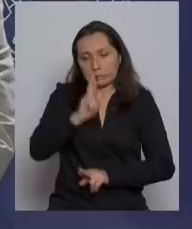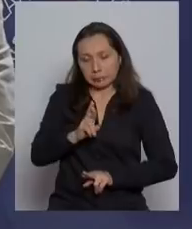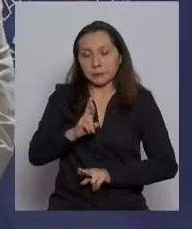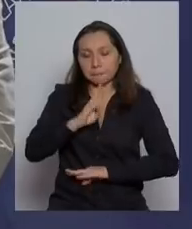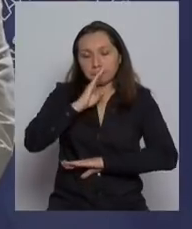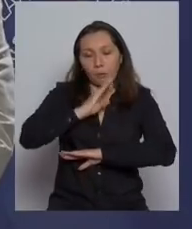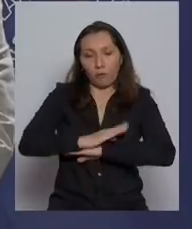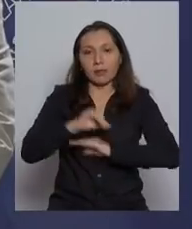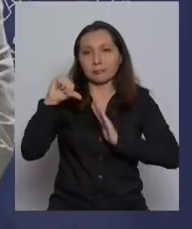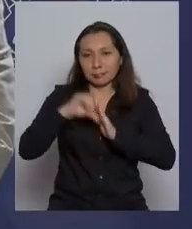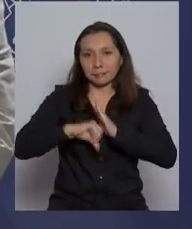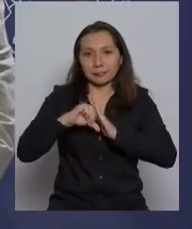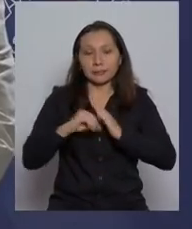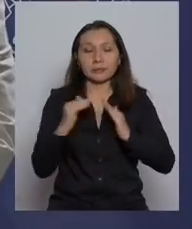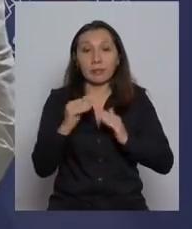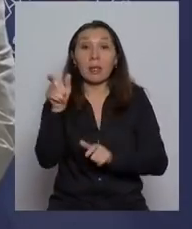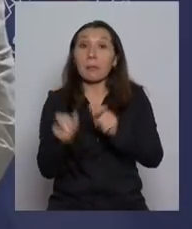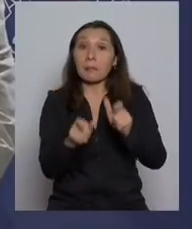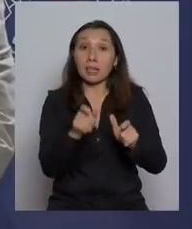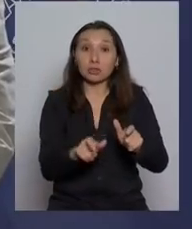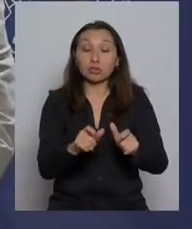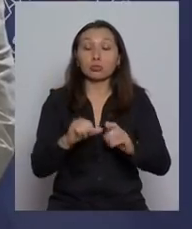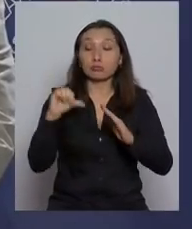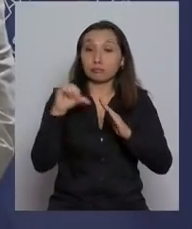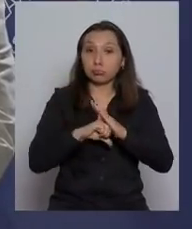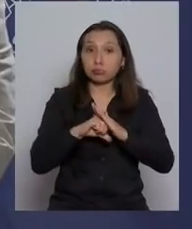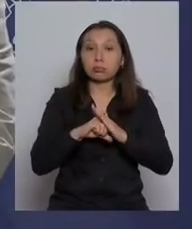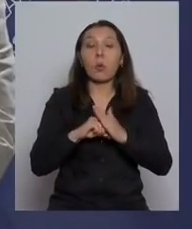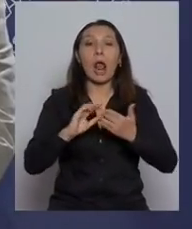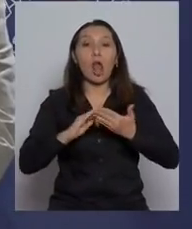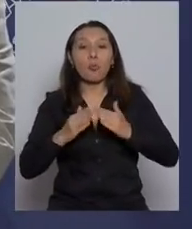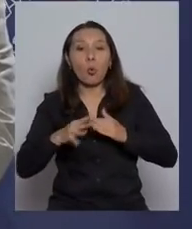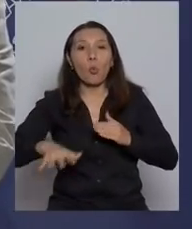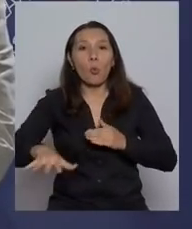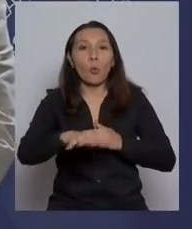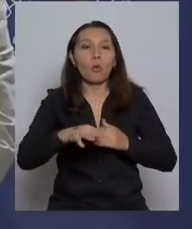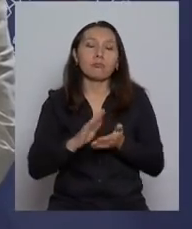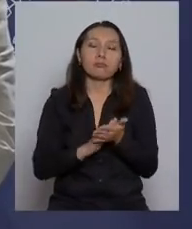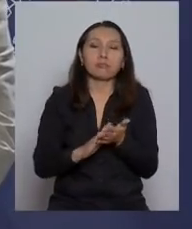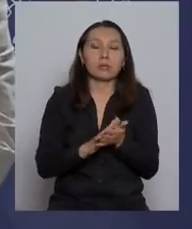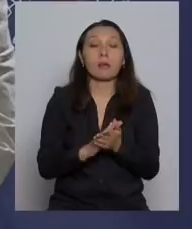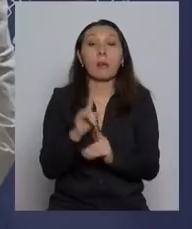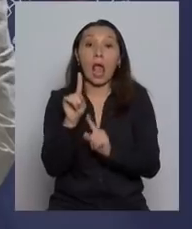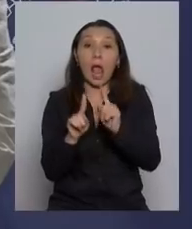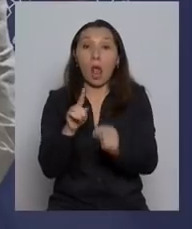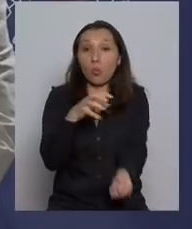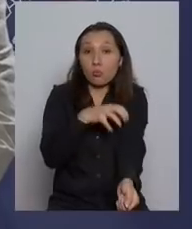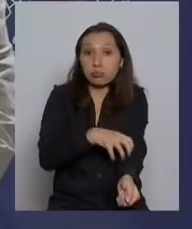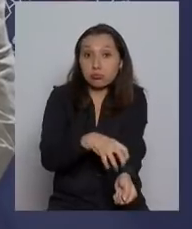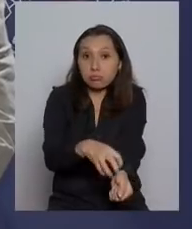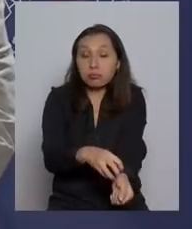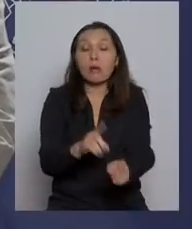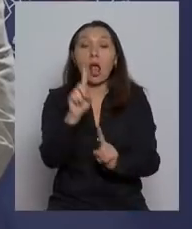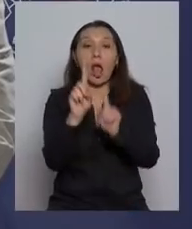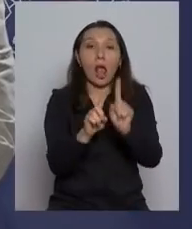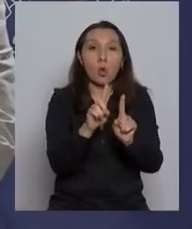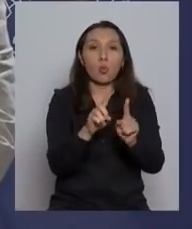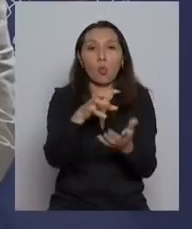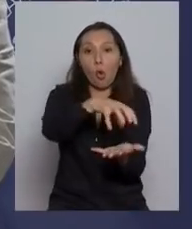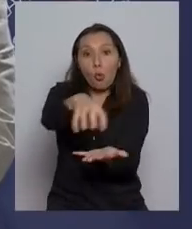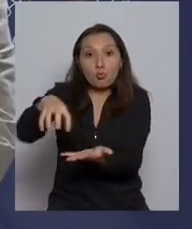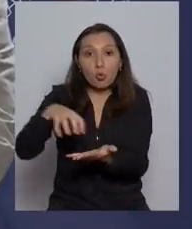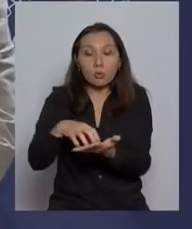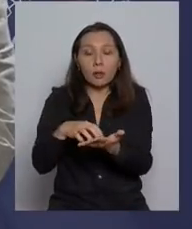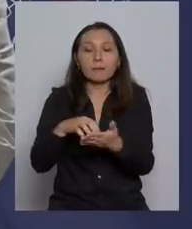la cuarentena, tanto las personas que están en cuarentena comunitaria, como son algunas regiones, algunas